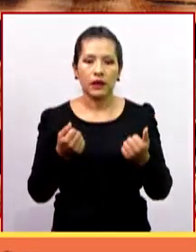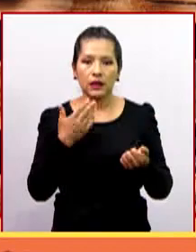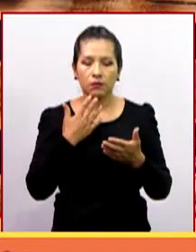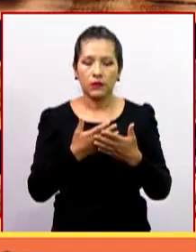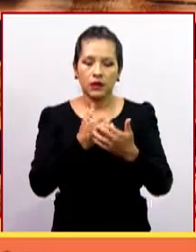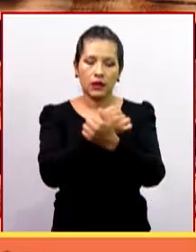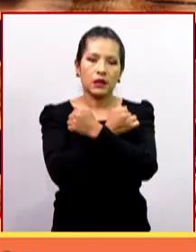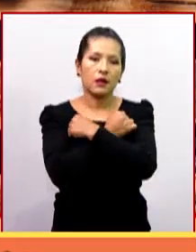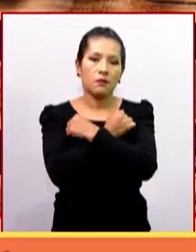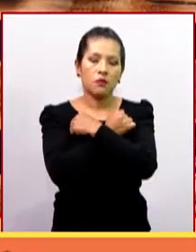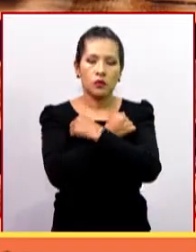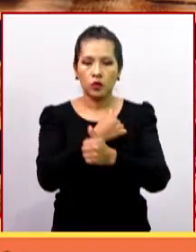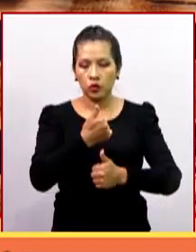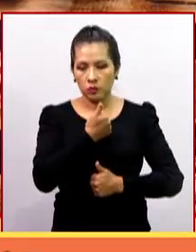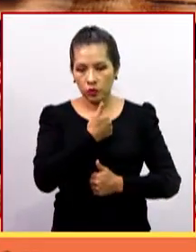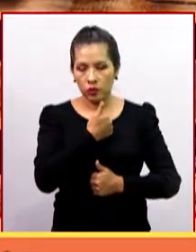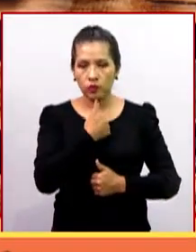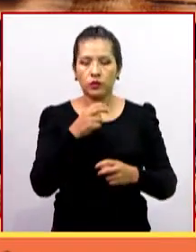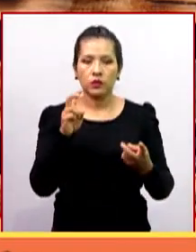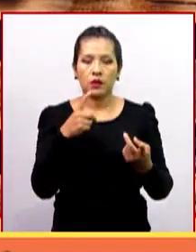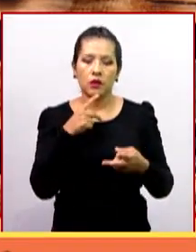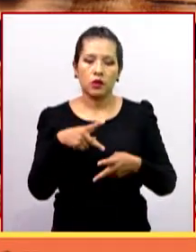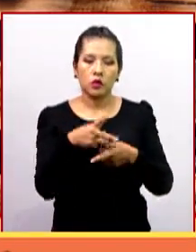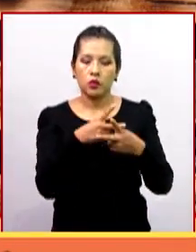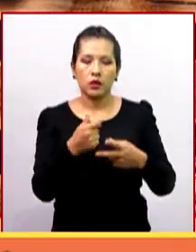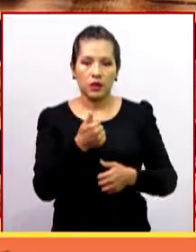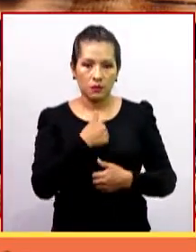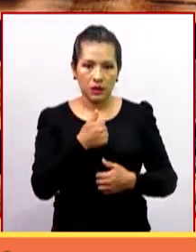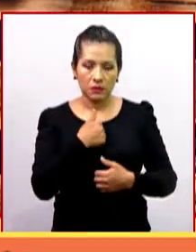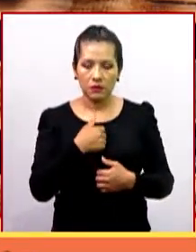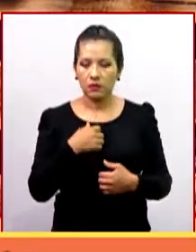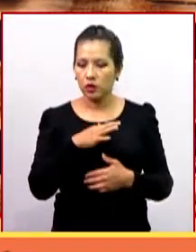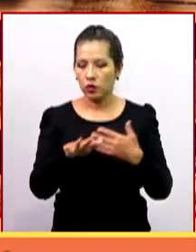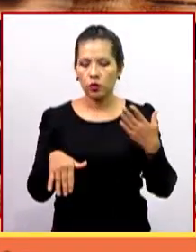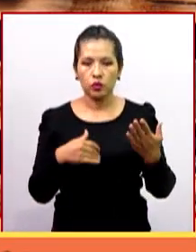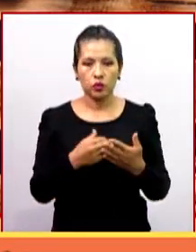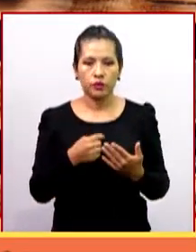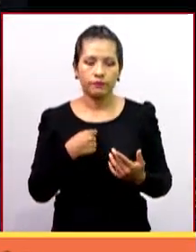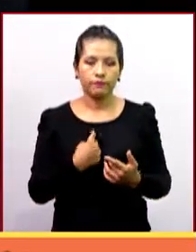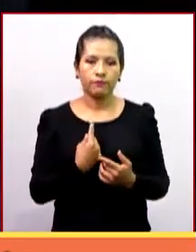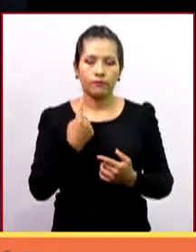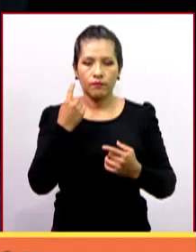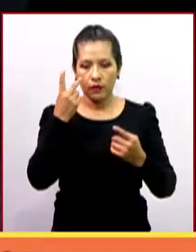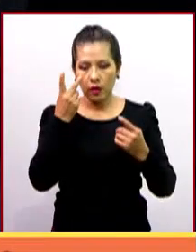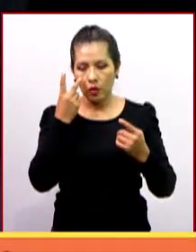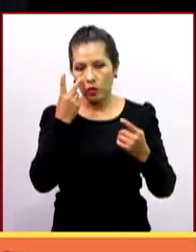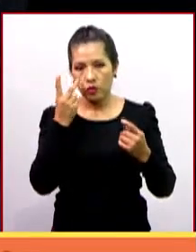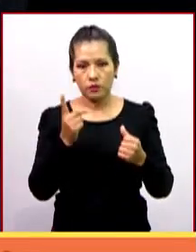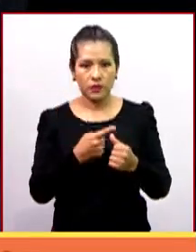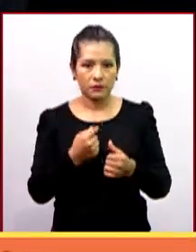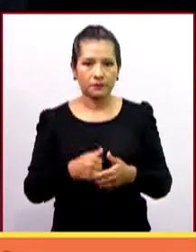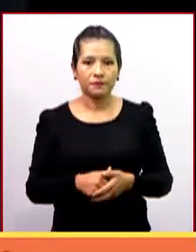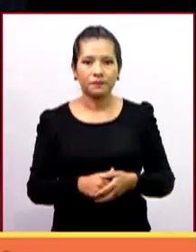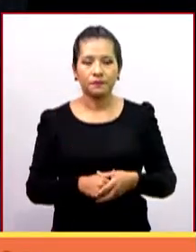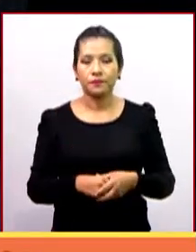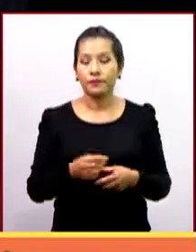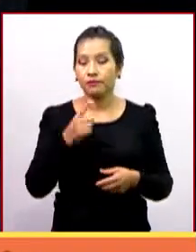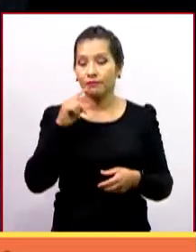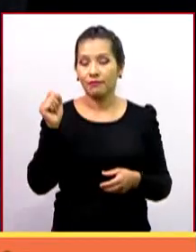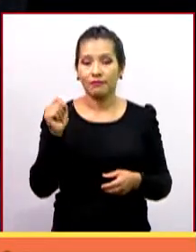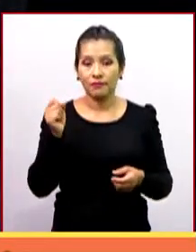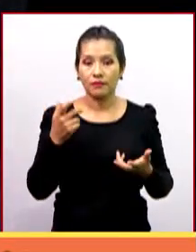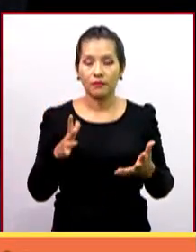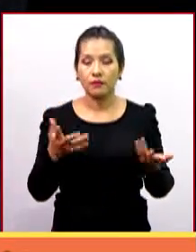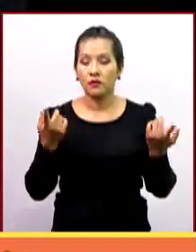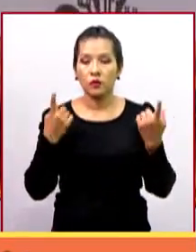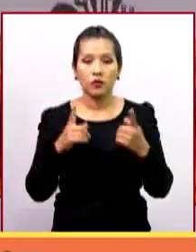sentido de amor propio, de autocuidado, de apropiarse de una misma. Además, Creo que cuando uno habla de este